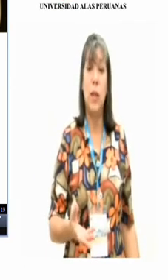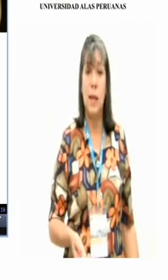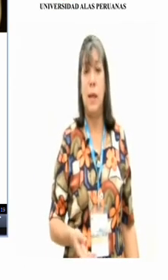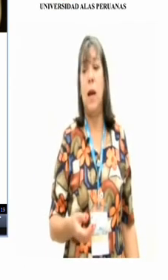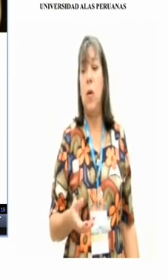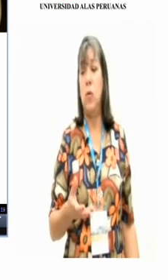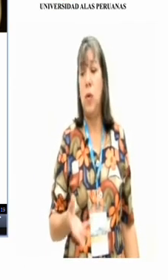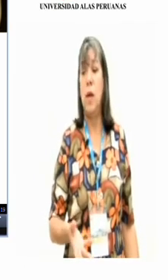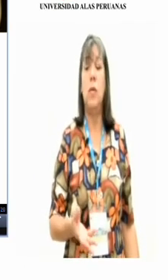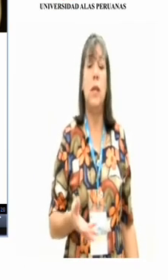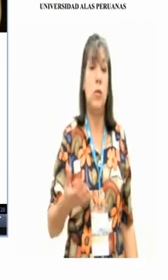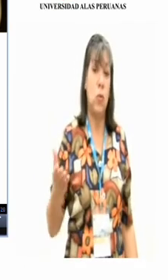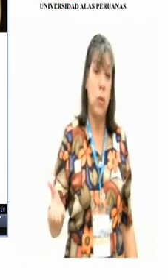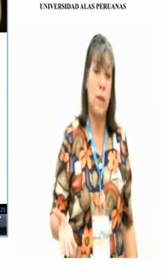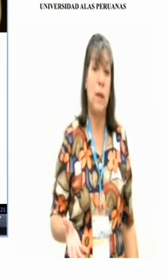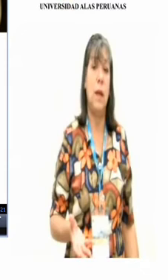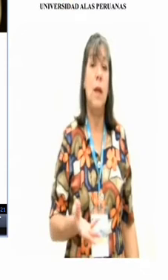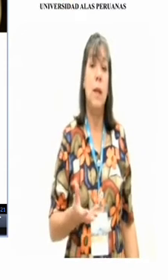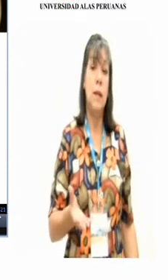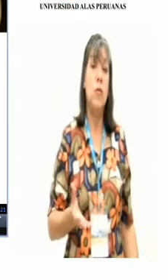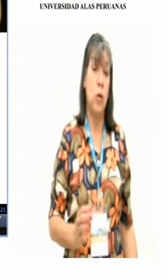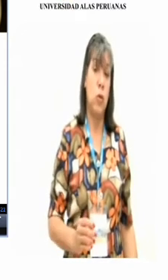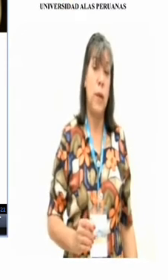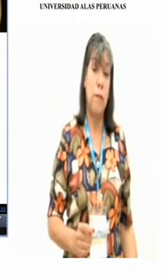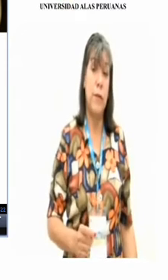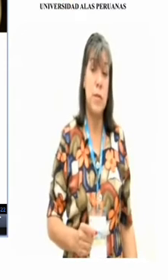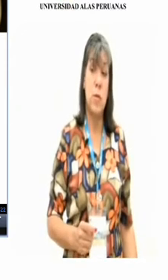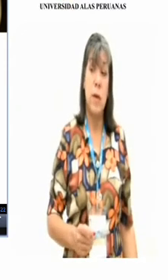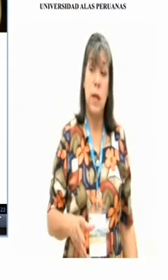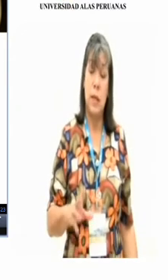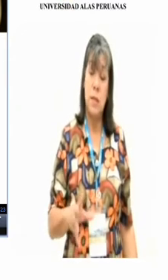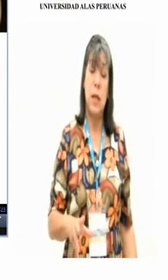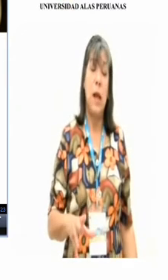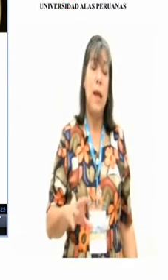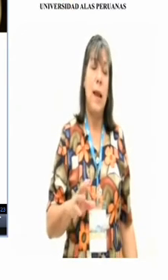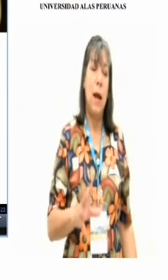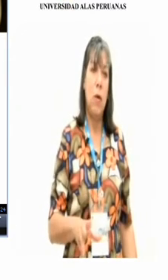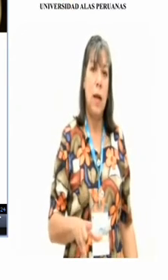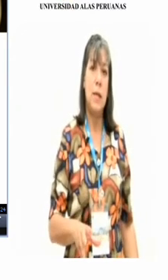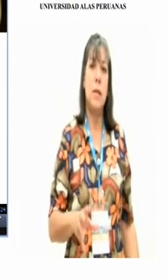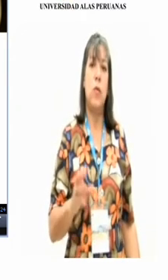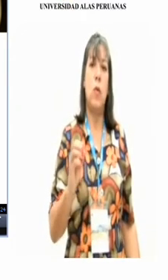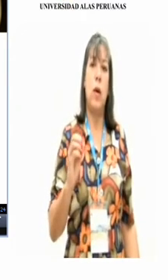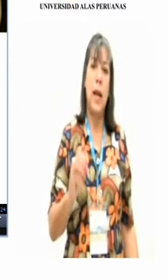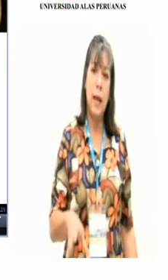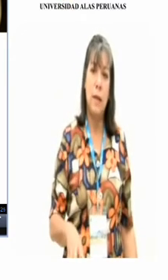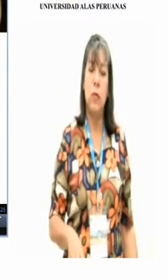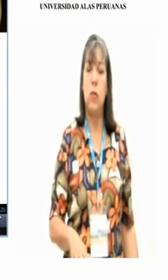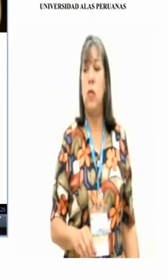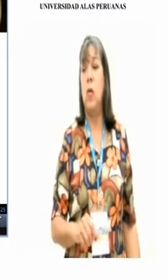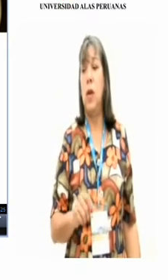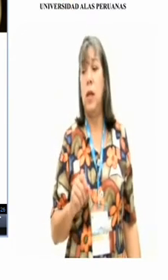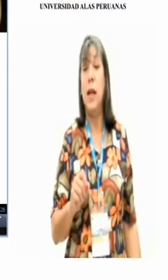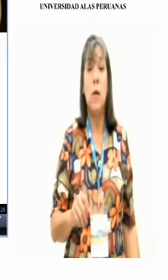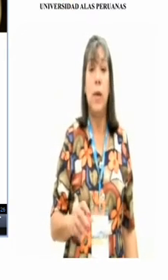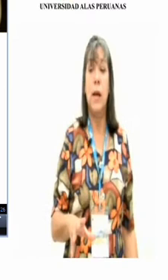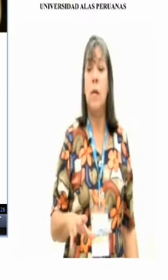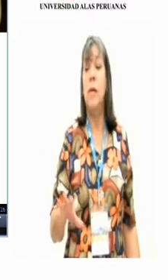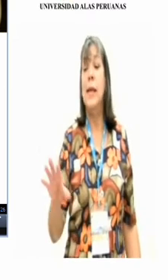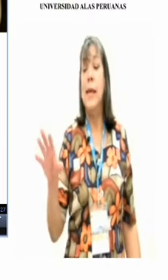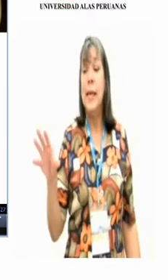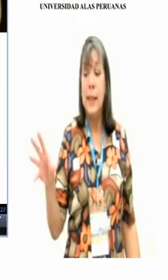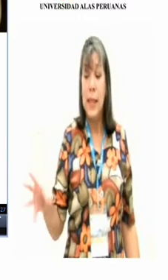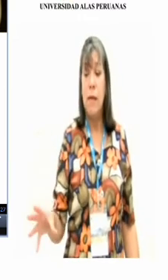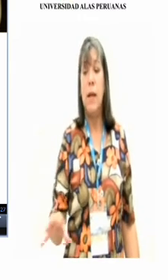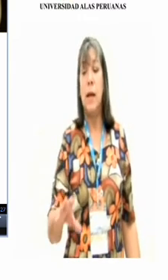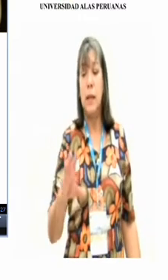la gratuidad a los usuarios de todos estos beneficios. Es decir, las organizaciones, las instituciones y el